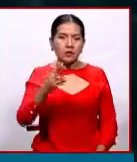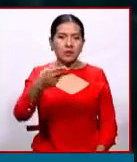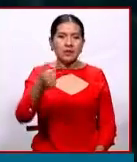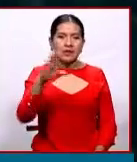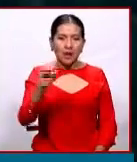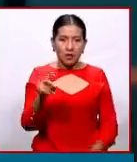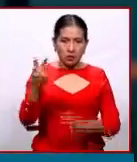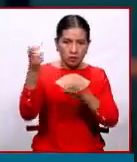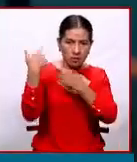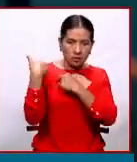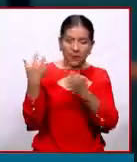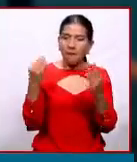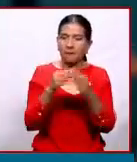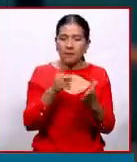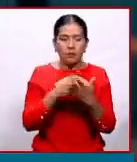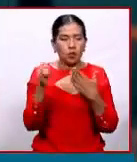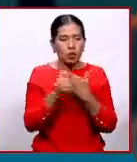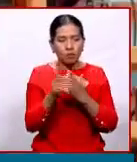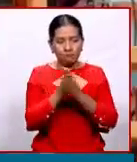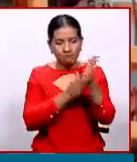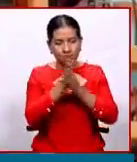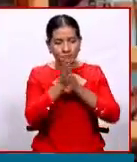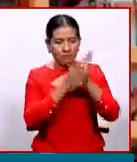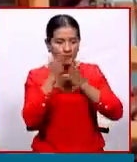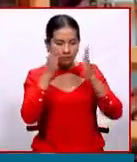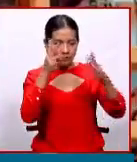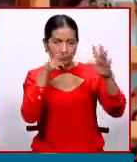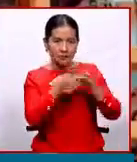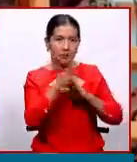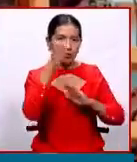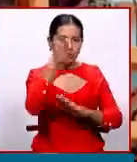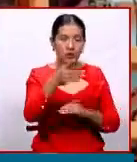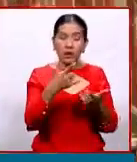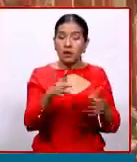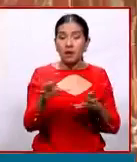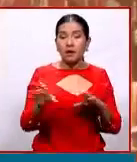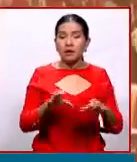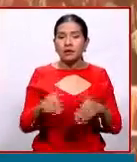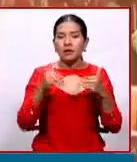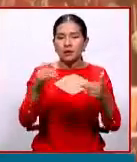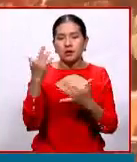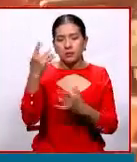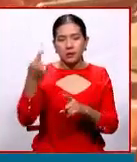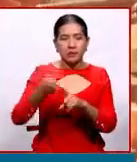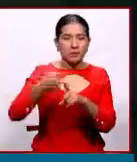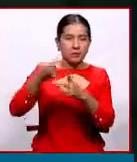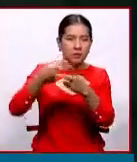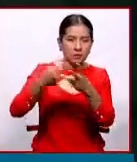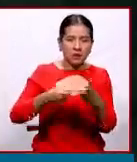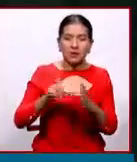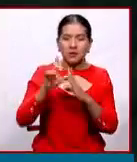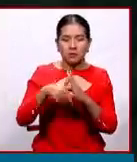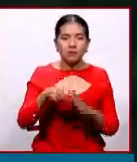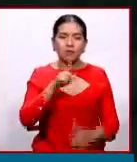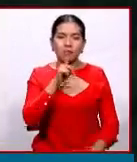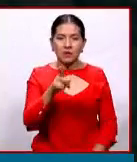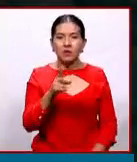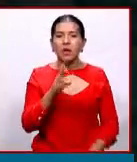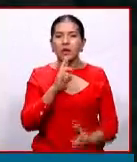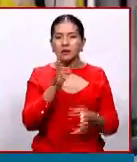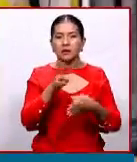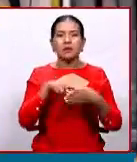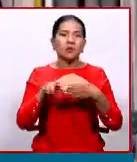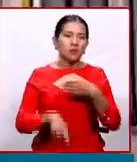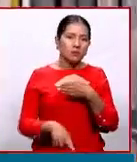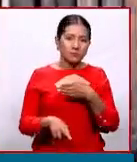proyecto con bastantes perspectivas, es un proyecto que está en ejecución y seguramente en los siguientes meses vamos a tener resultados. También